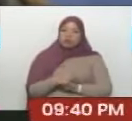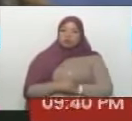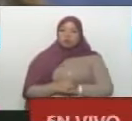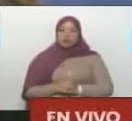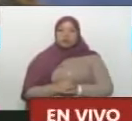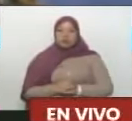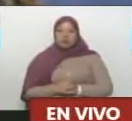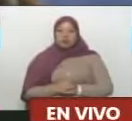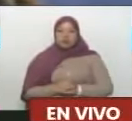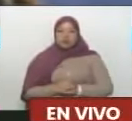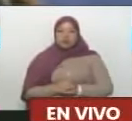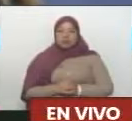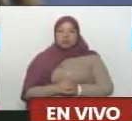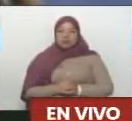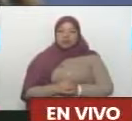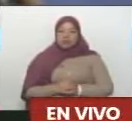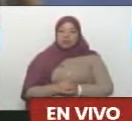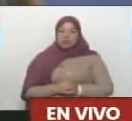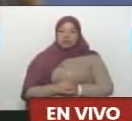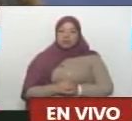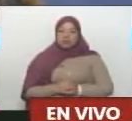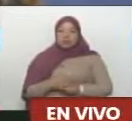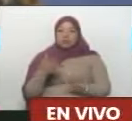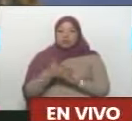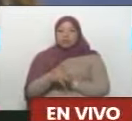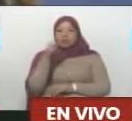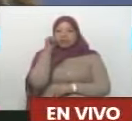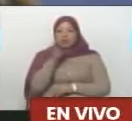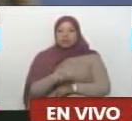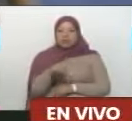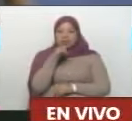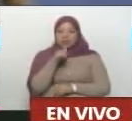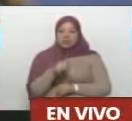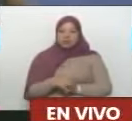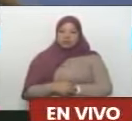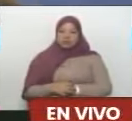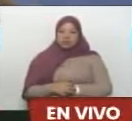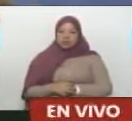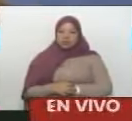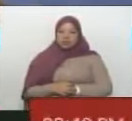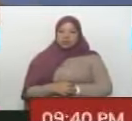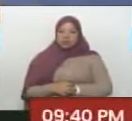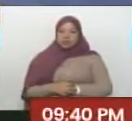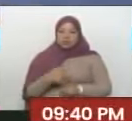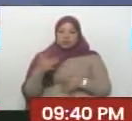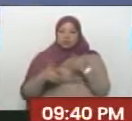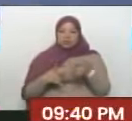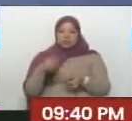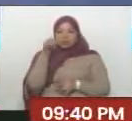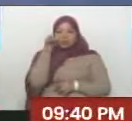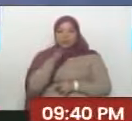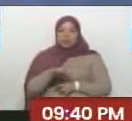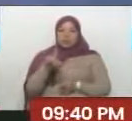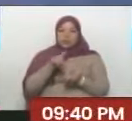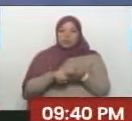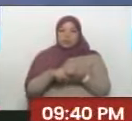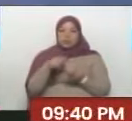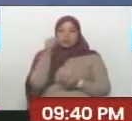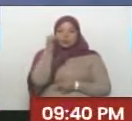también tenemos que atacar a todos los frentes, es no desestimar la televisión, la